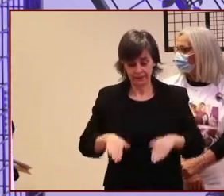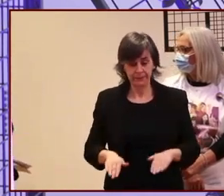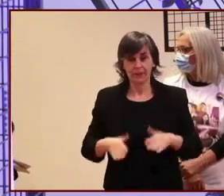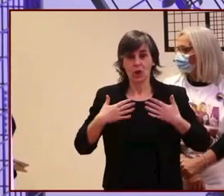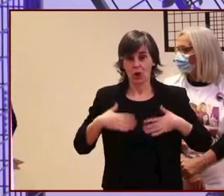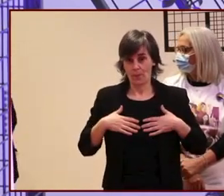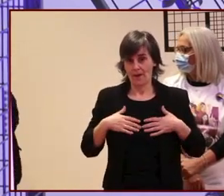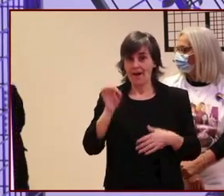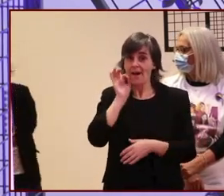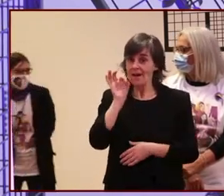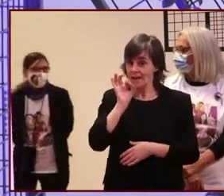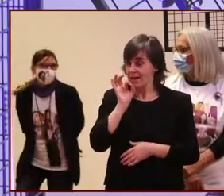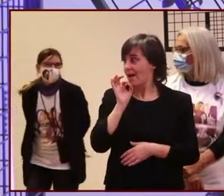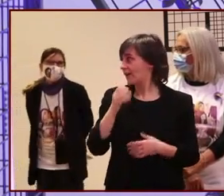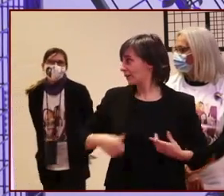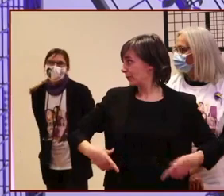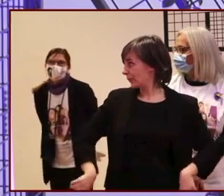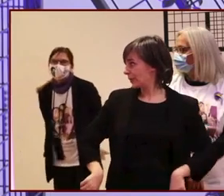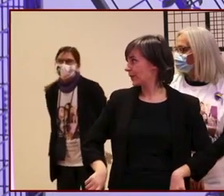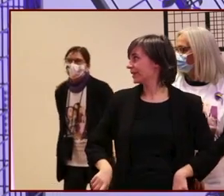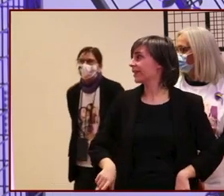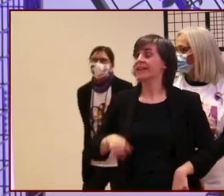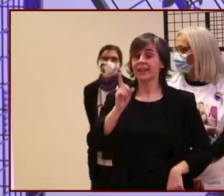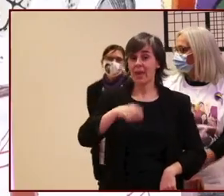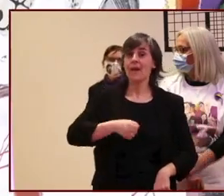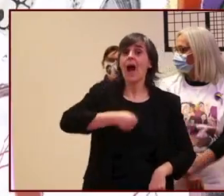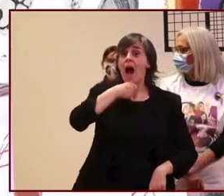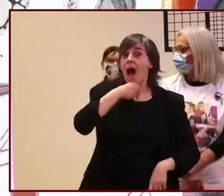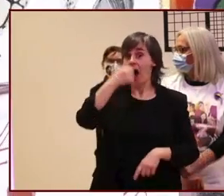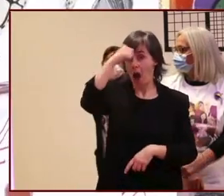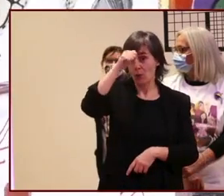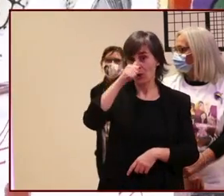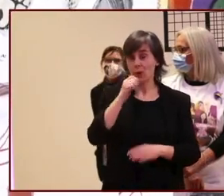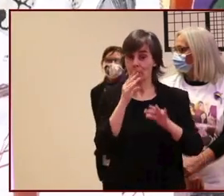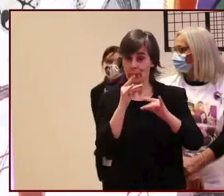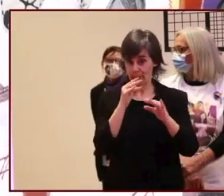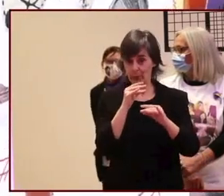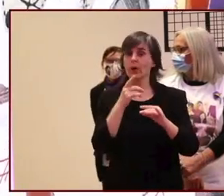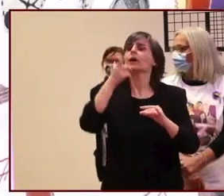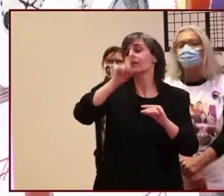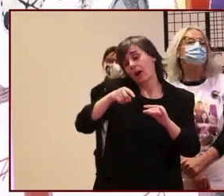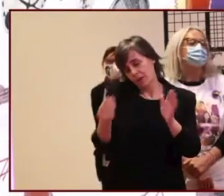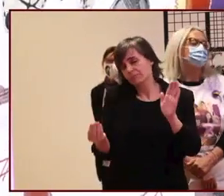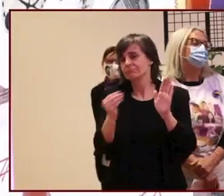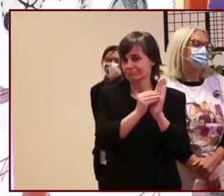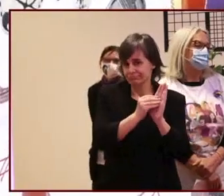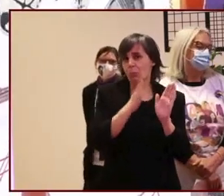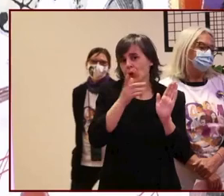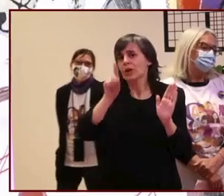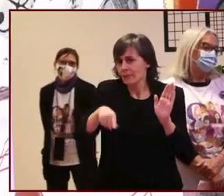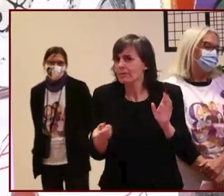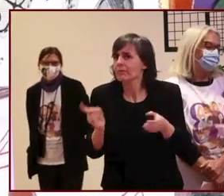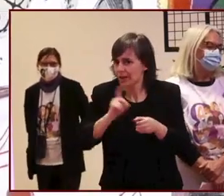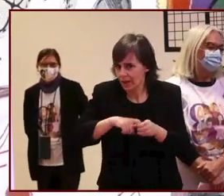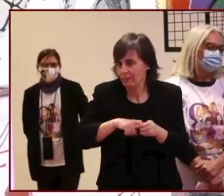era el tocado clarinete pues también me pusieron ahí porque también parte el de